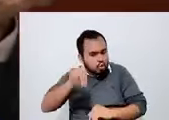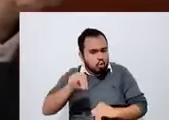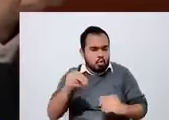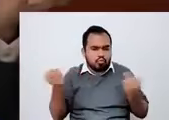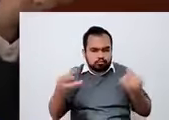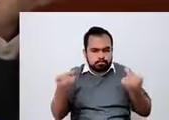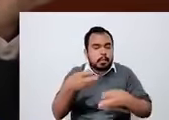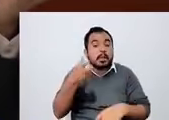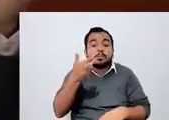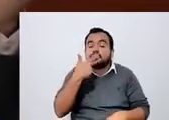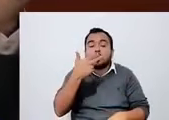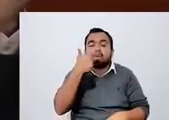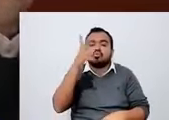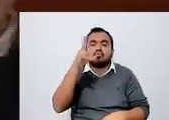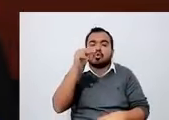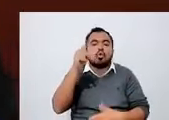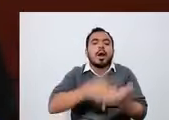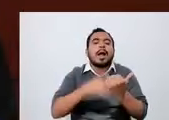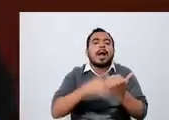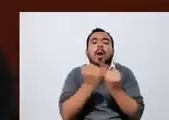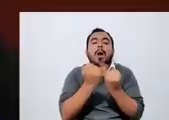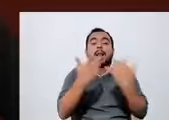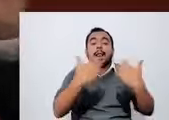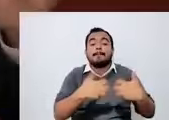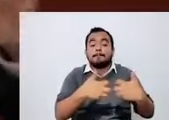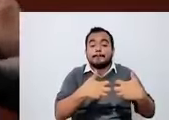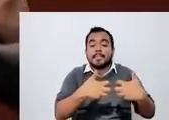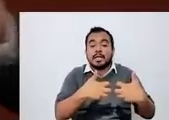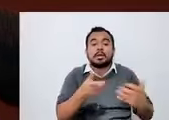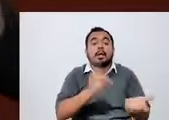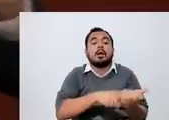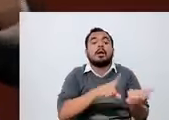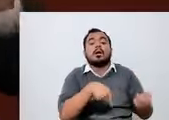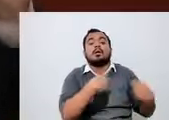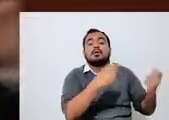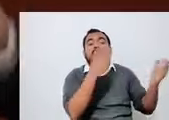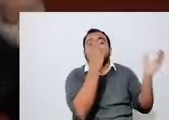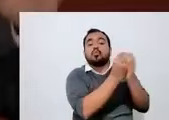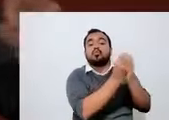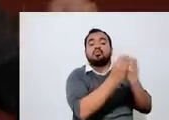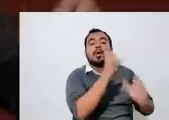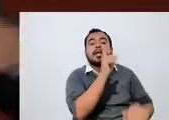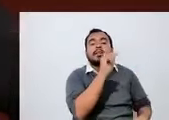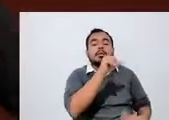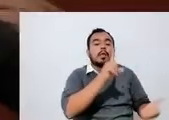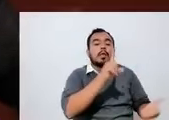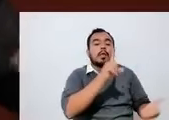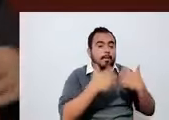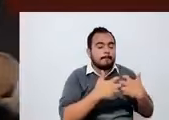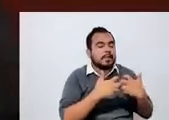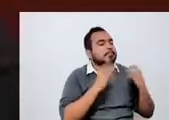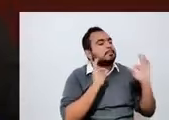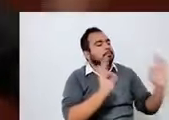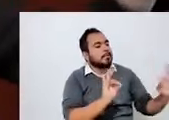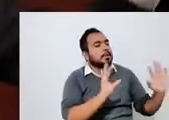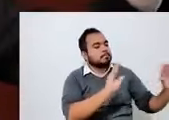Esto es un poco lo que ocurre con las empresas cuando se dice, no, es que se les ha dado un curso de ética empresarial y no sé qué, y luego pues tienes,